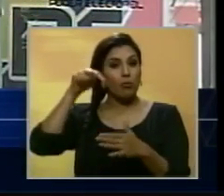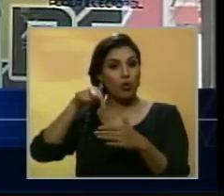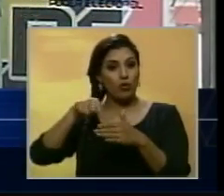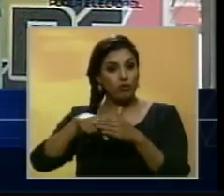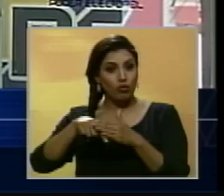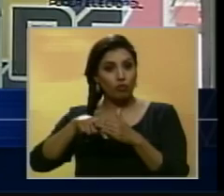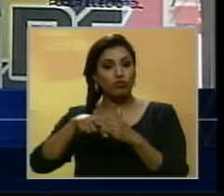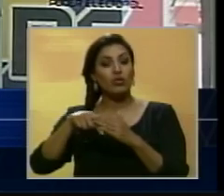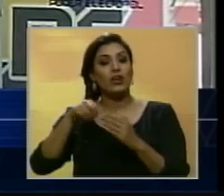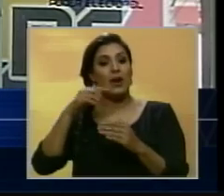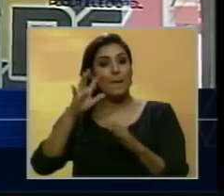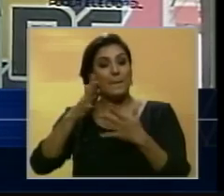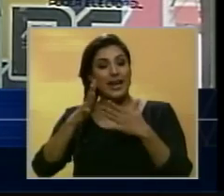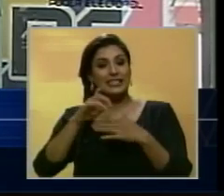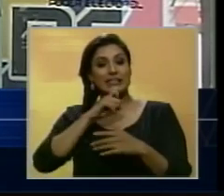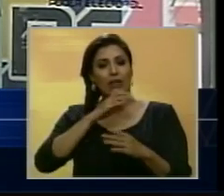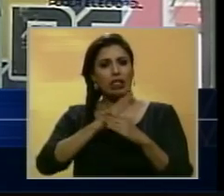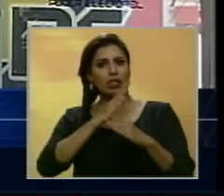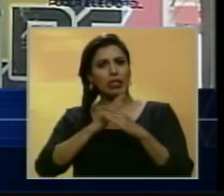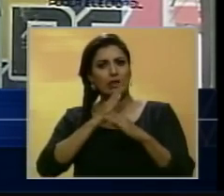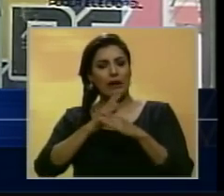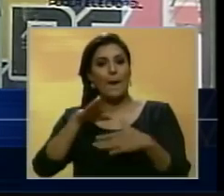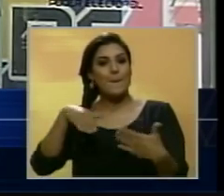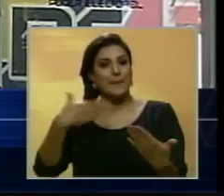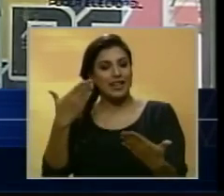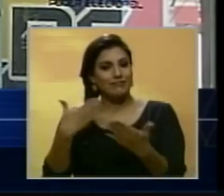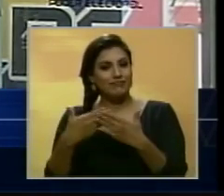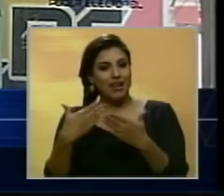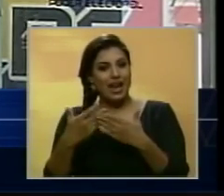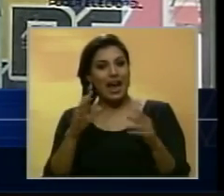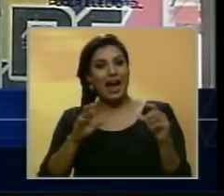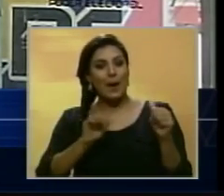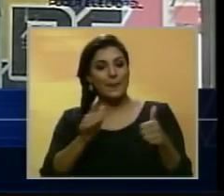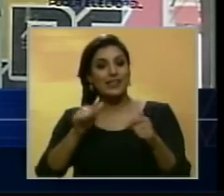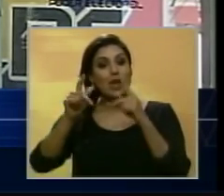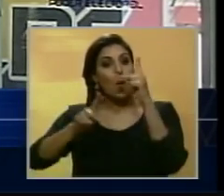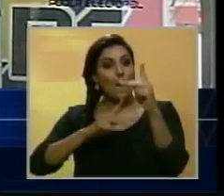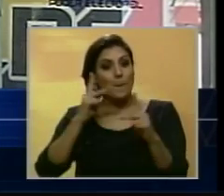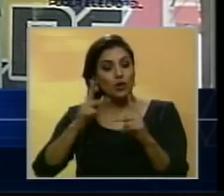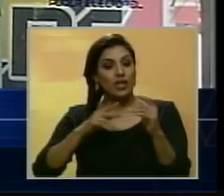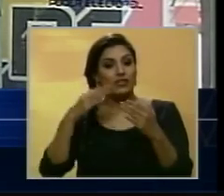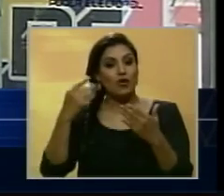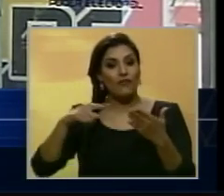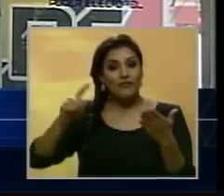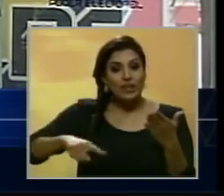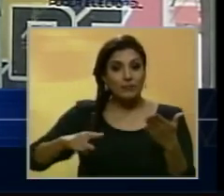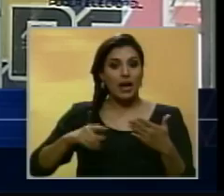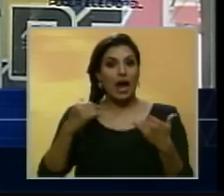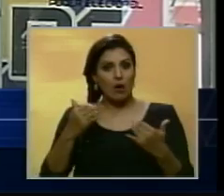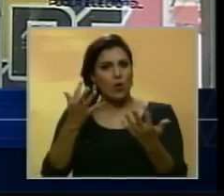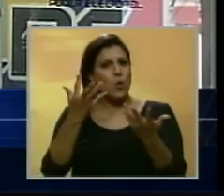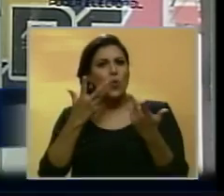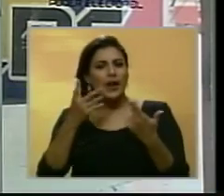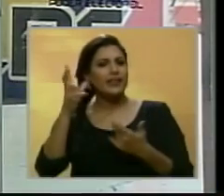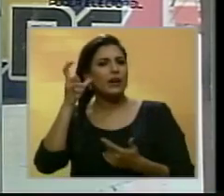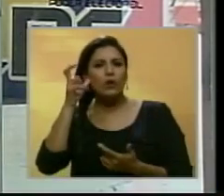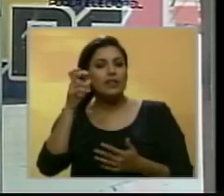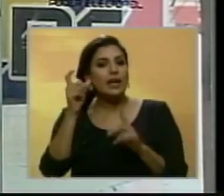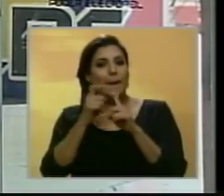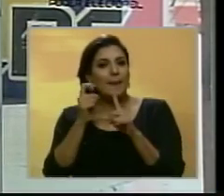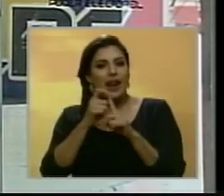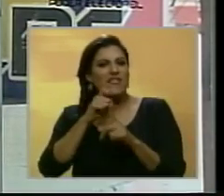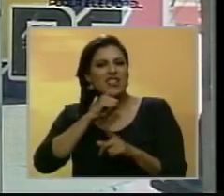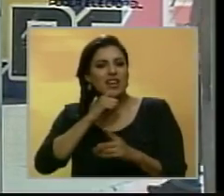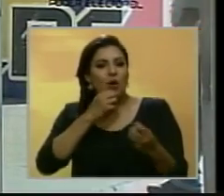profundizado estas presuntas dificultades para que se dé el proceso de validación de la firma. Vamos a escuchar las palabras